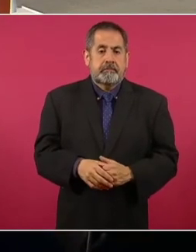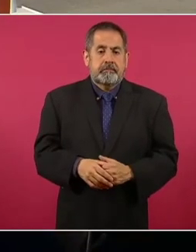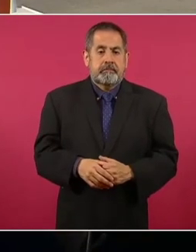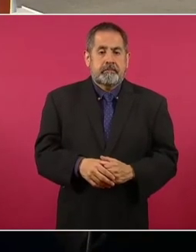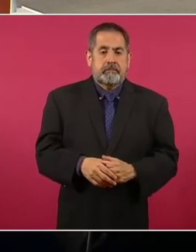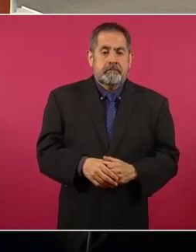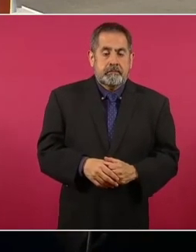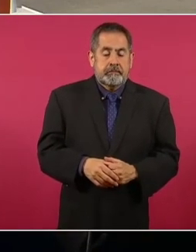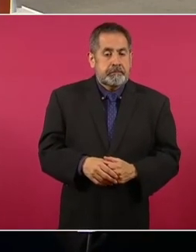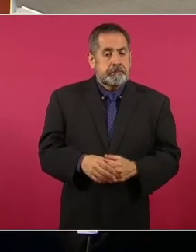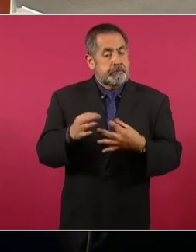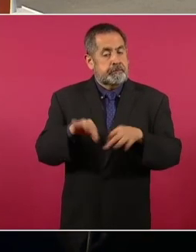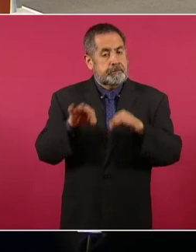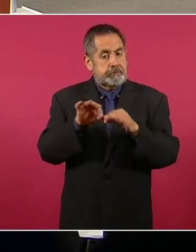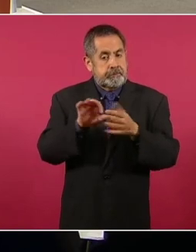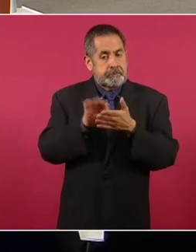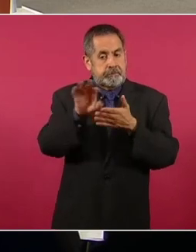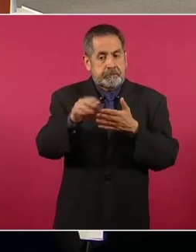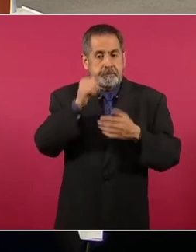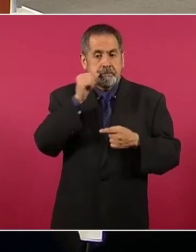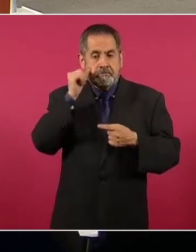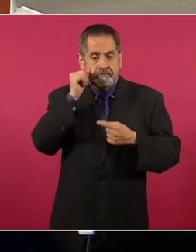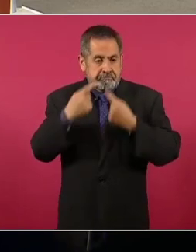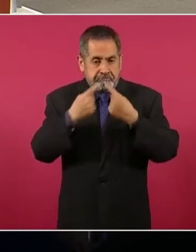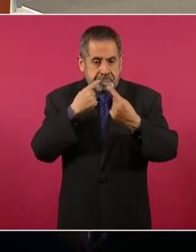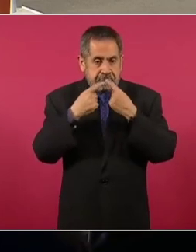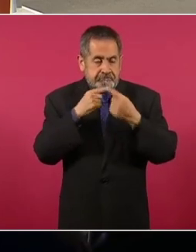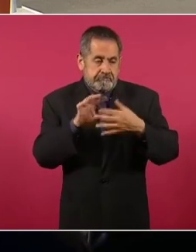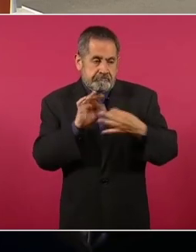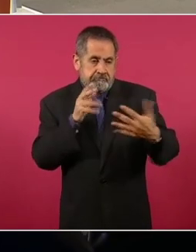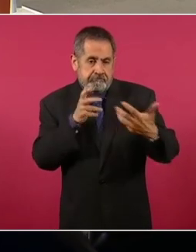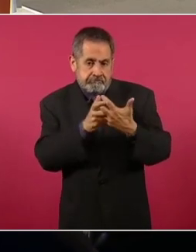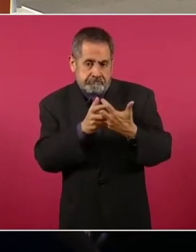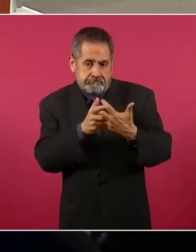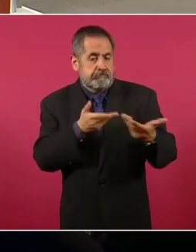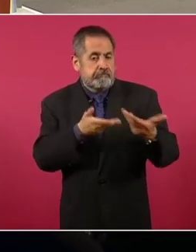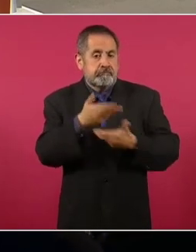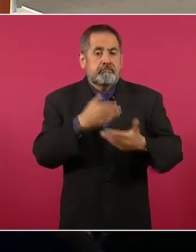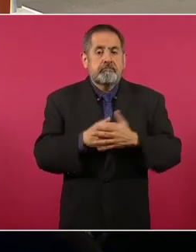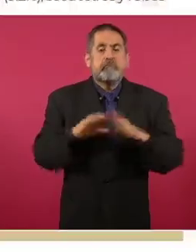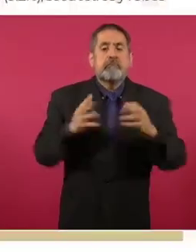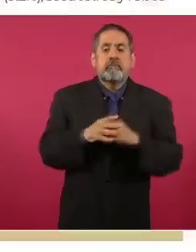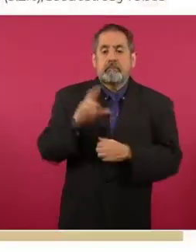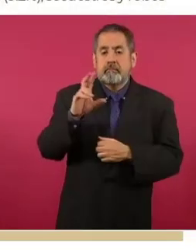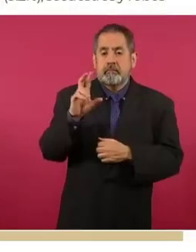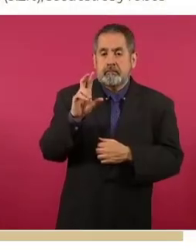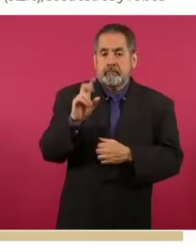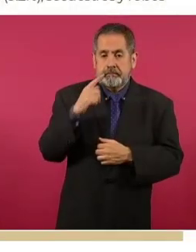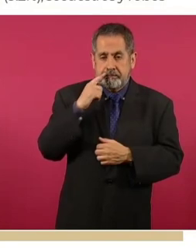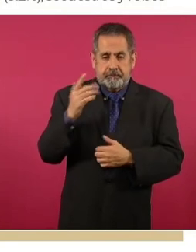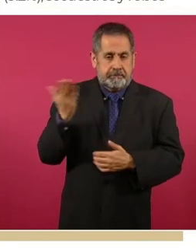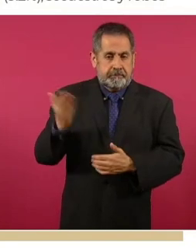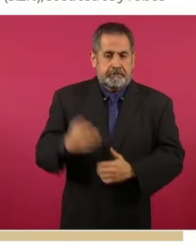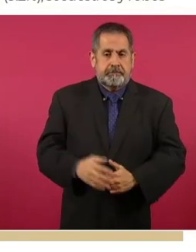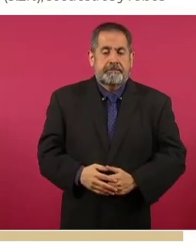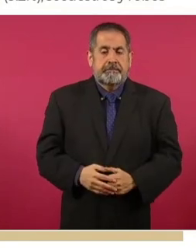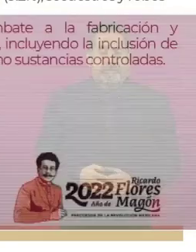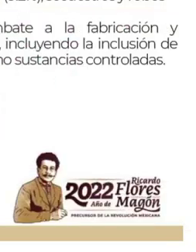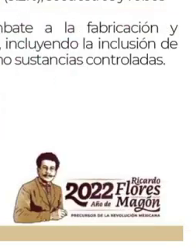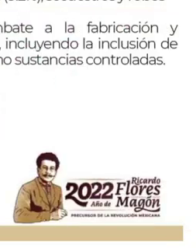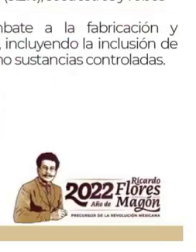Datos principales que se presentaron ayer como fruto de este entendimiento: más de 32,000 armas habrían llegado al